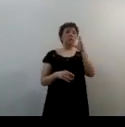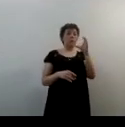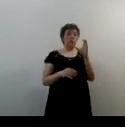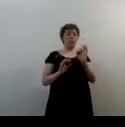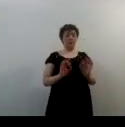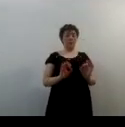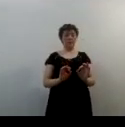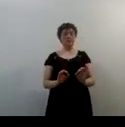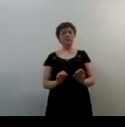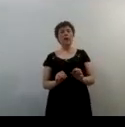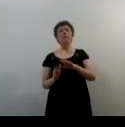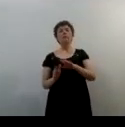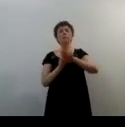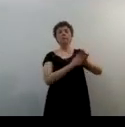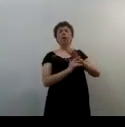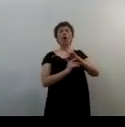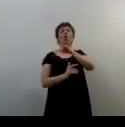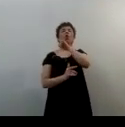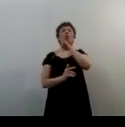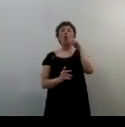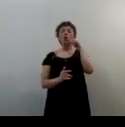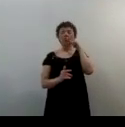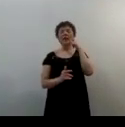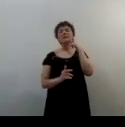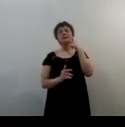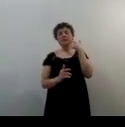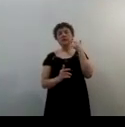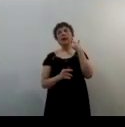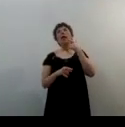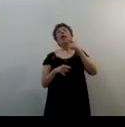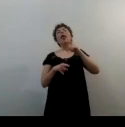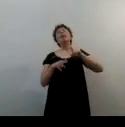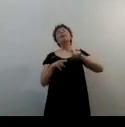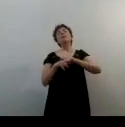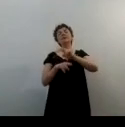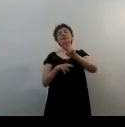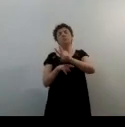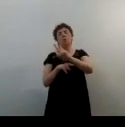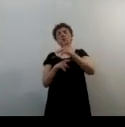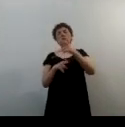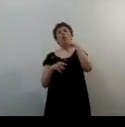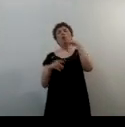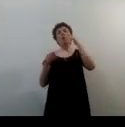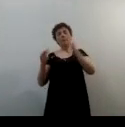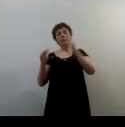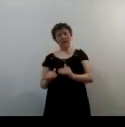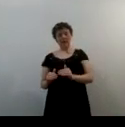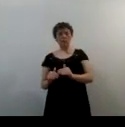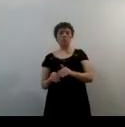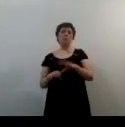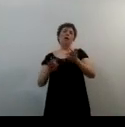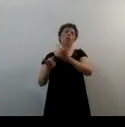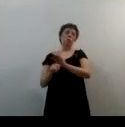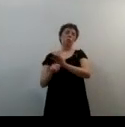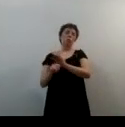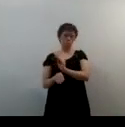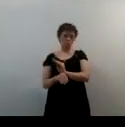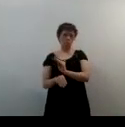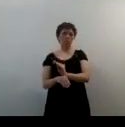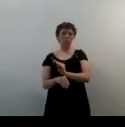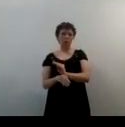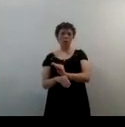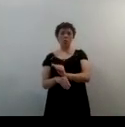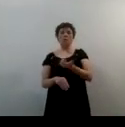los dulces, obviamente, claro, en diabetes tipo 2 hay que reducirlos, ¿sabes? El azúcar, lo peor a nivel de resistencia a insulina,